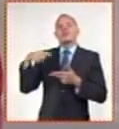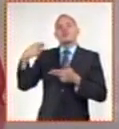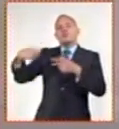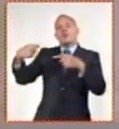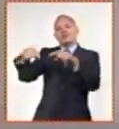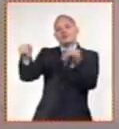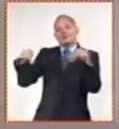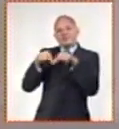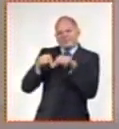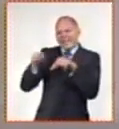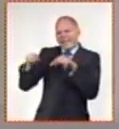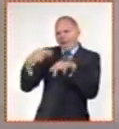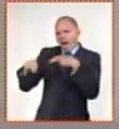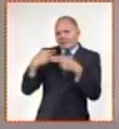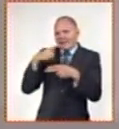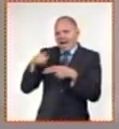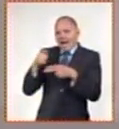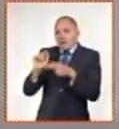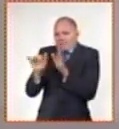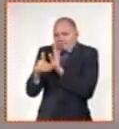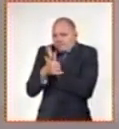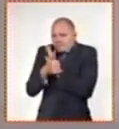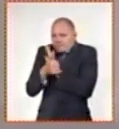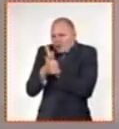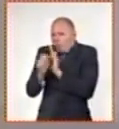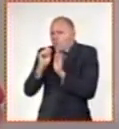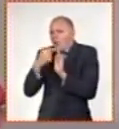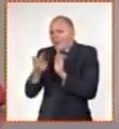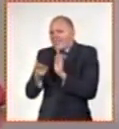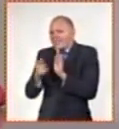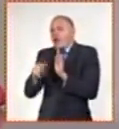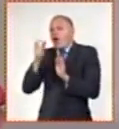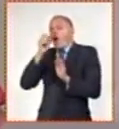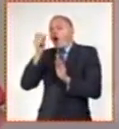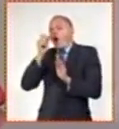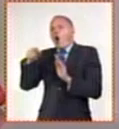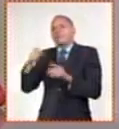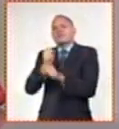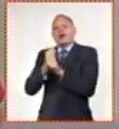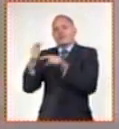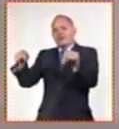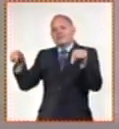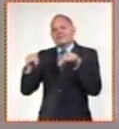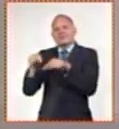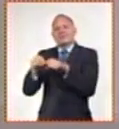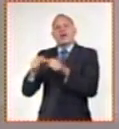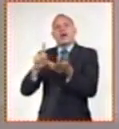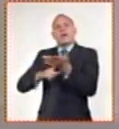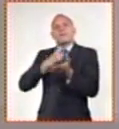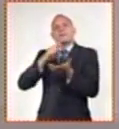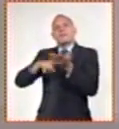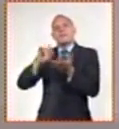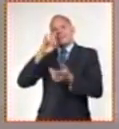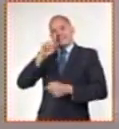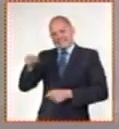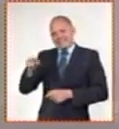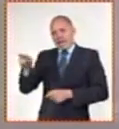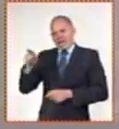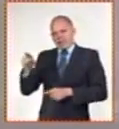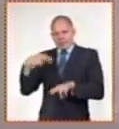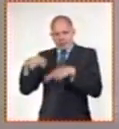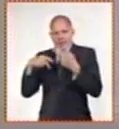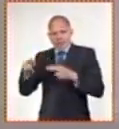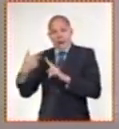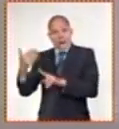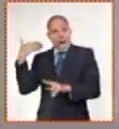Simón. Lo traigo a colación ahora porque lo ha mencionado la vicepresidenta argentina, era el operador judicial